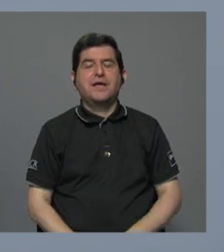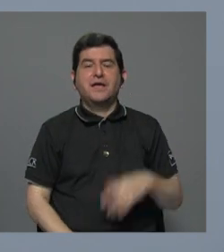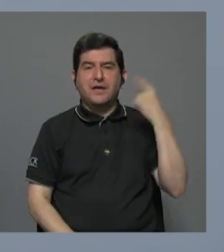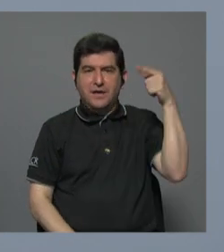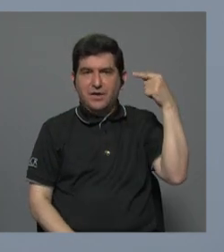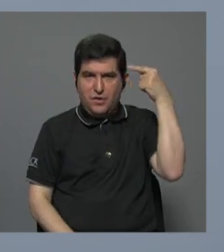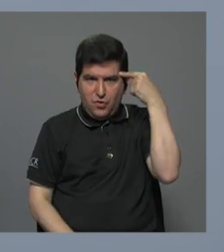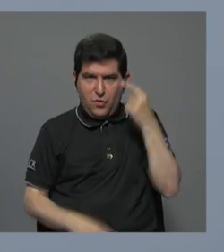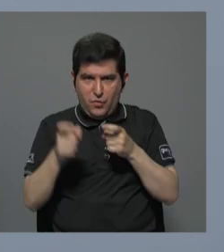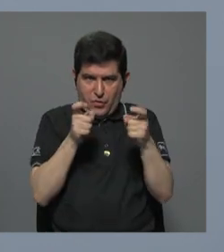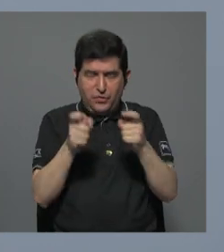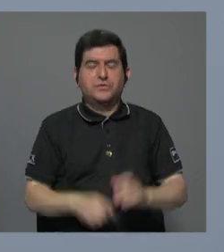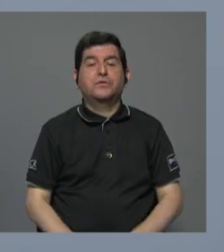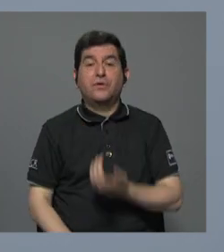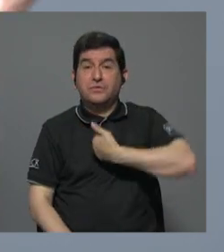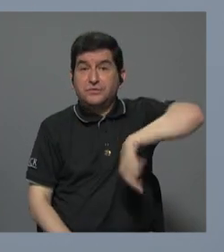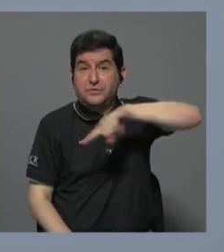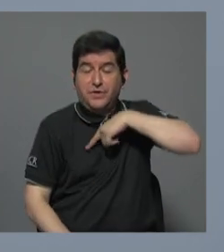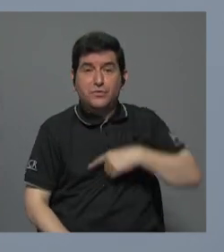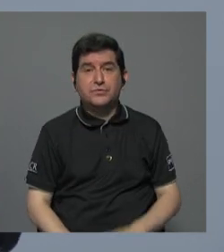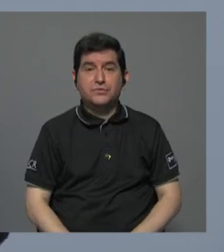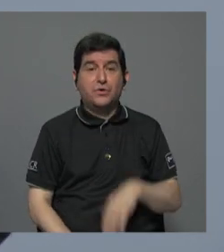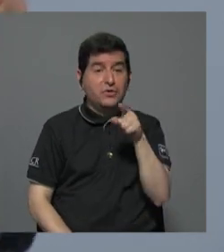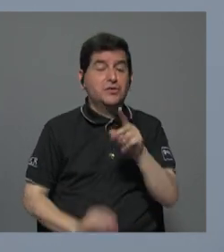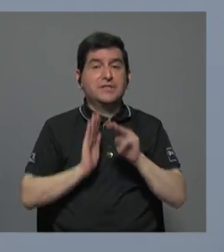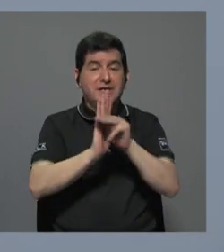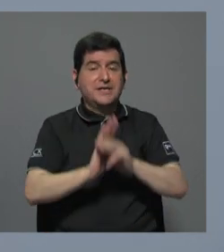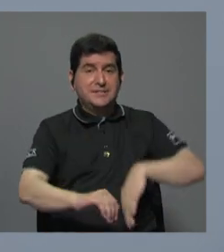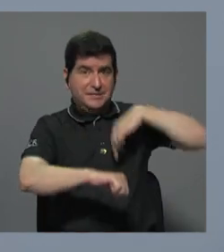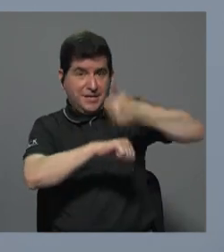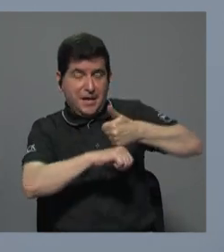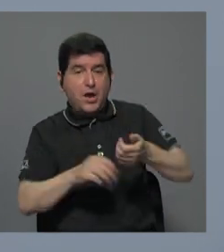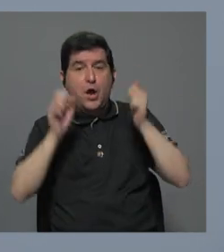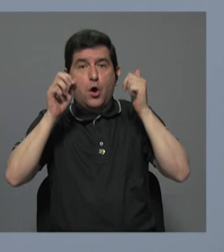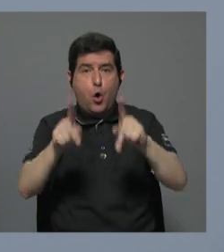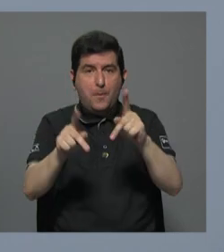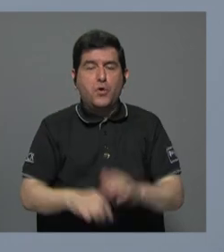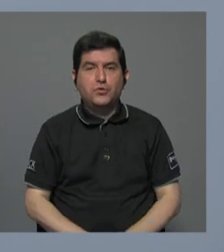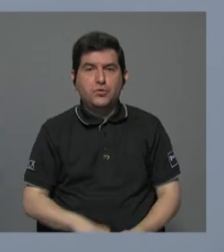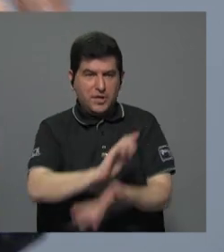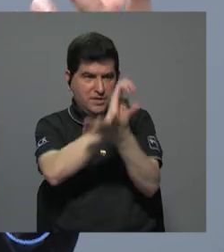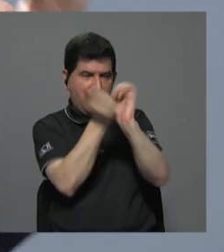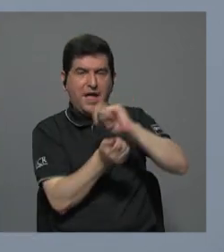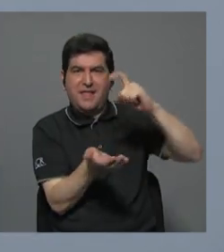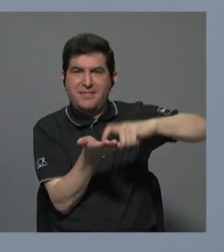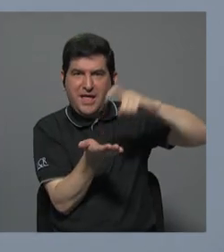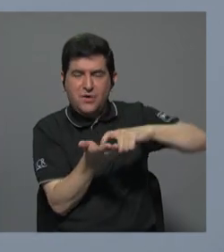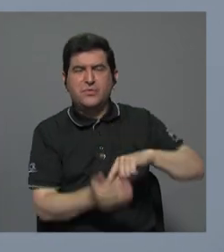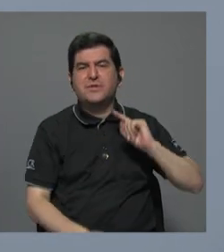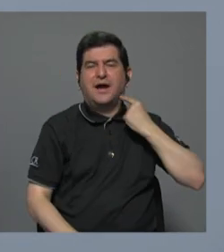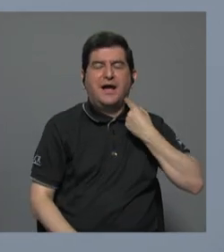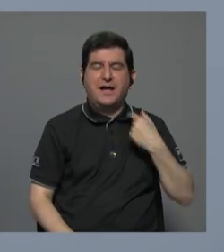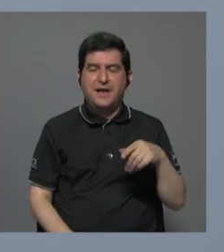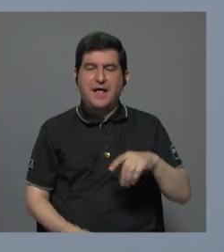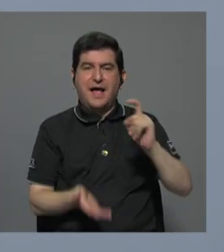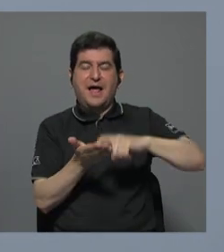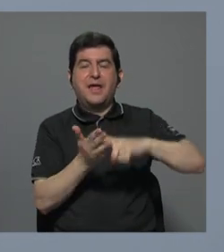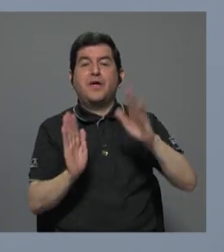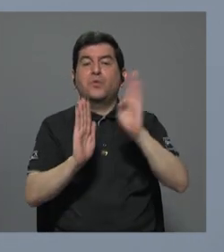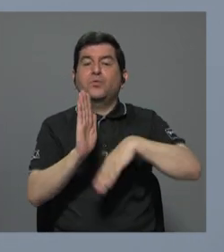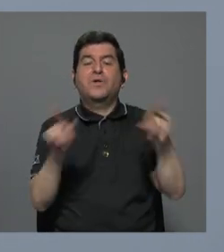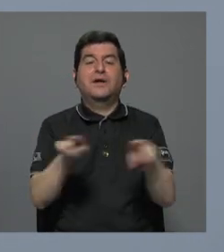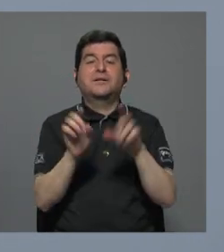de tal forma que si nosotros anclamos a ese modelo las posibilidades de hacer una conversión de deuda cara por deuda barata ahí tendríamos nosotros